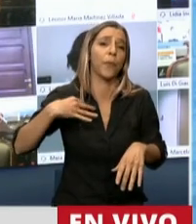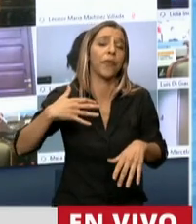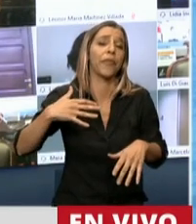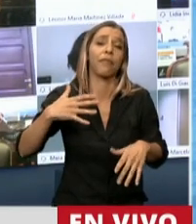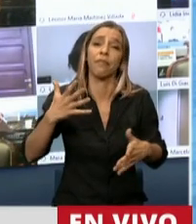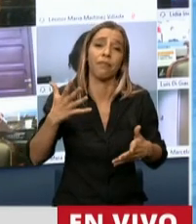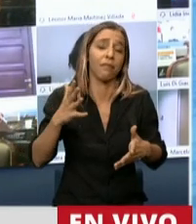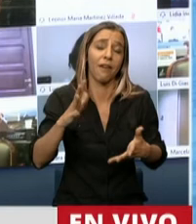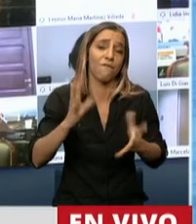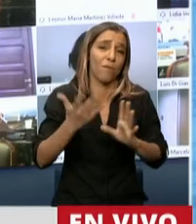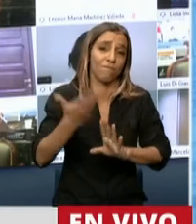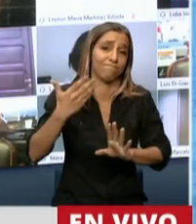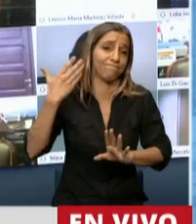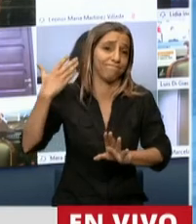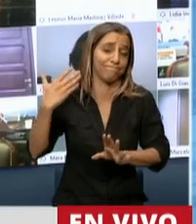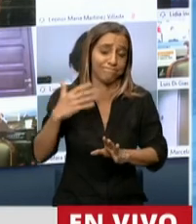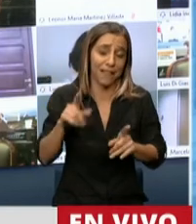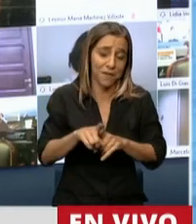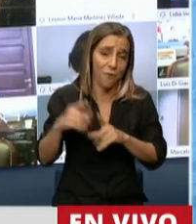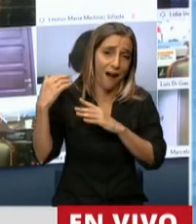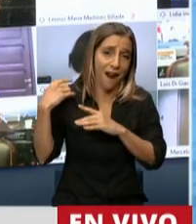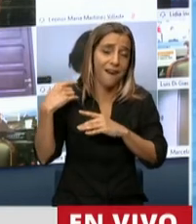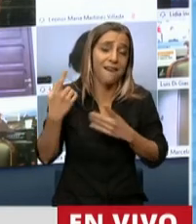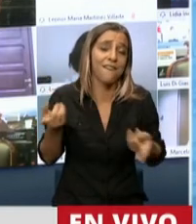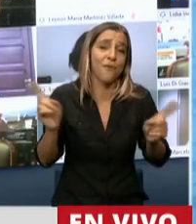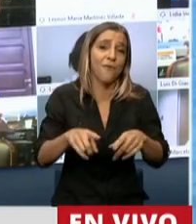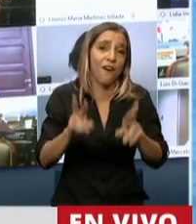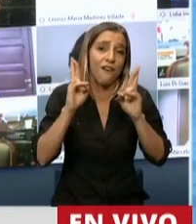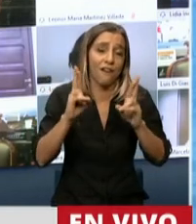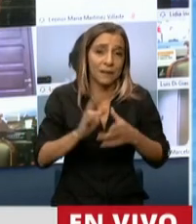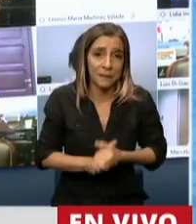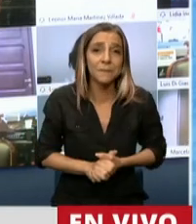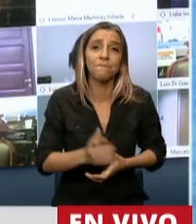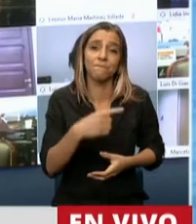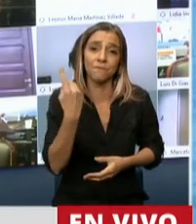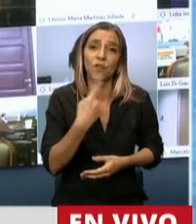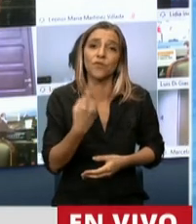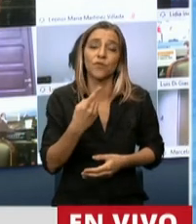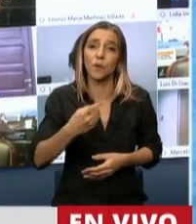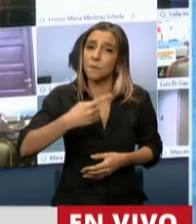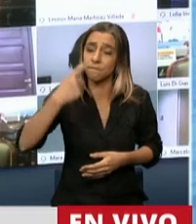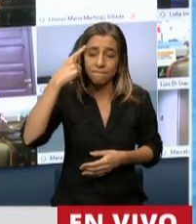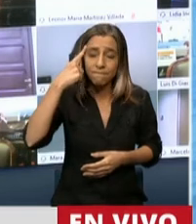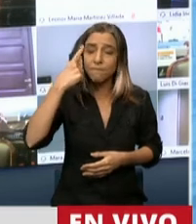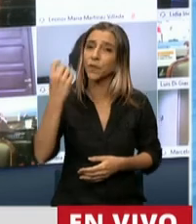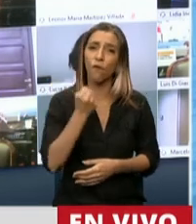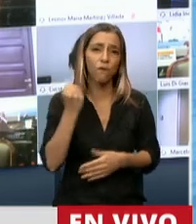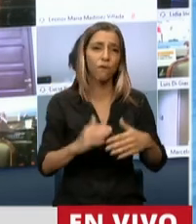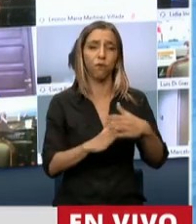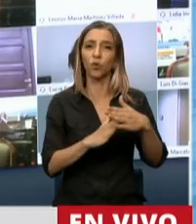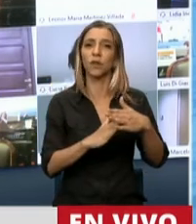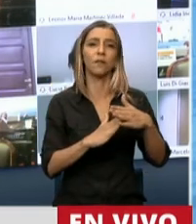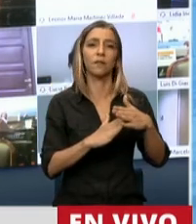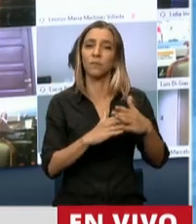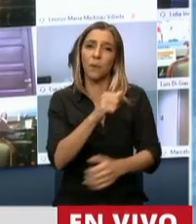antes. Porque los argentinos cada vez más creemos que es fundamental tener la vacuna, dado que desde los